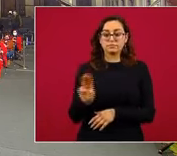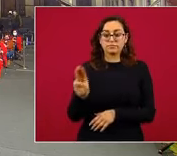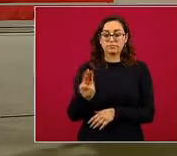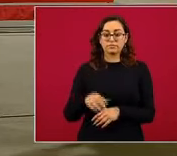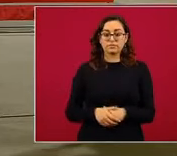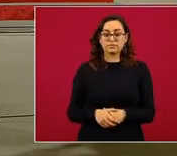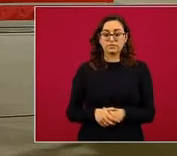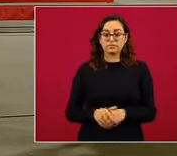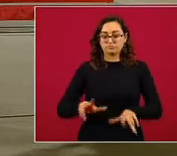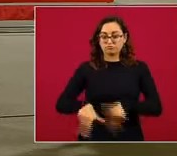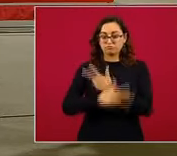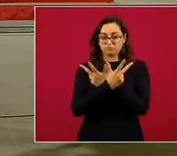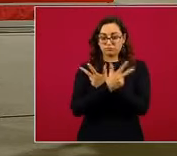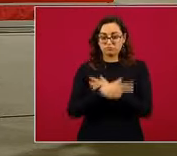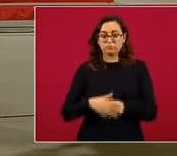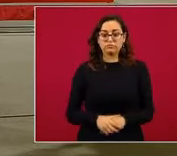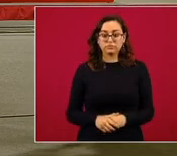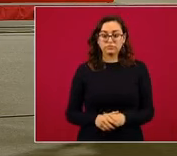ser por vía virtual.